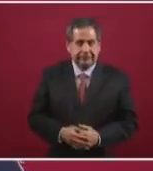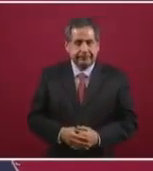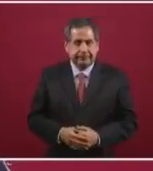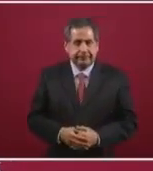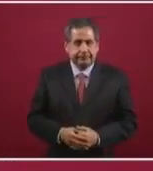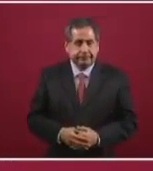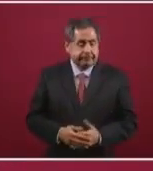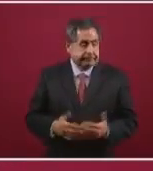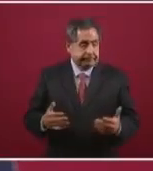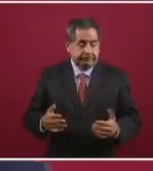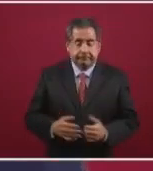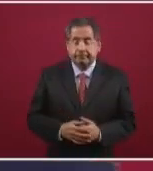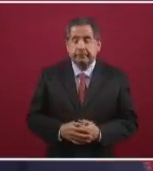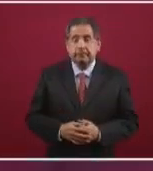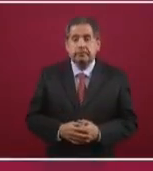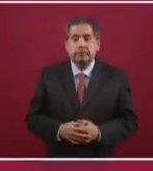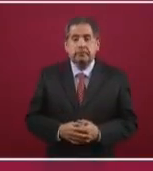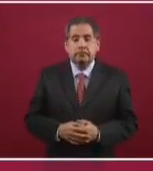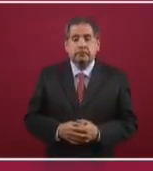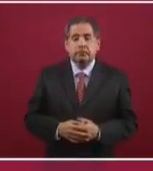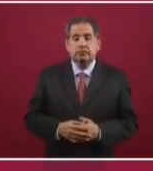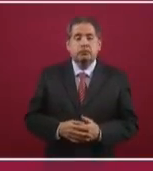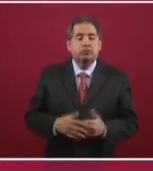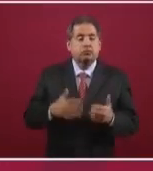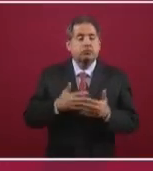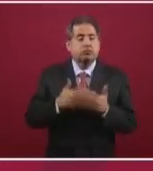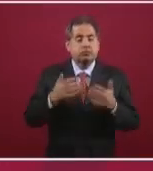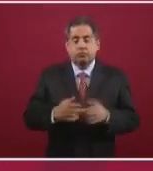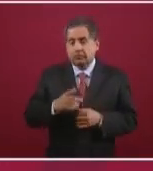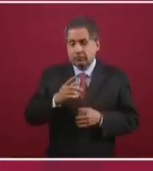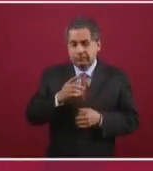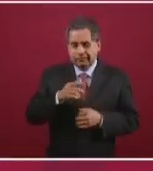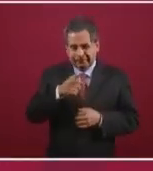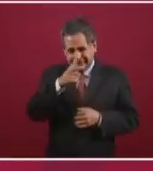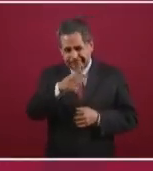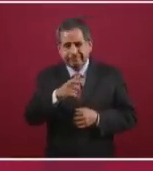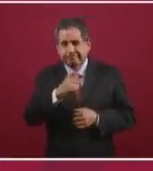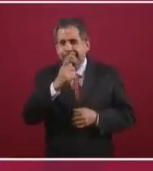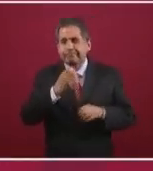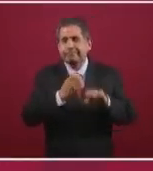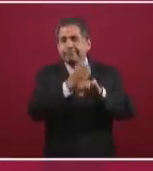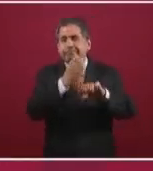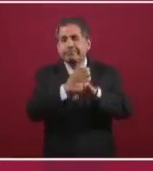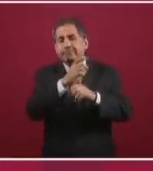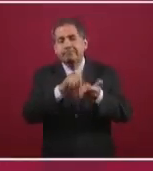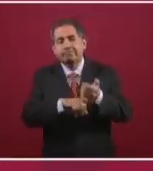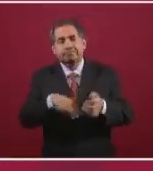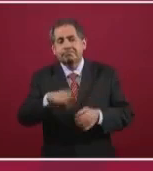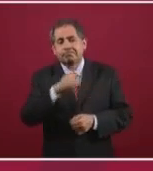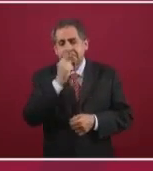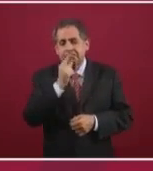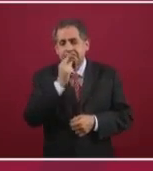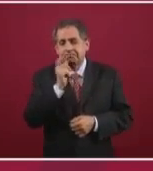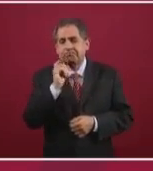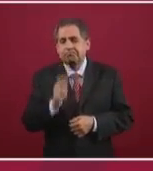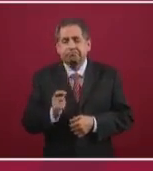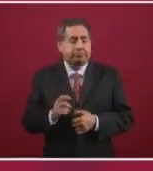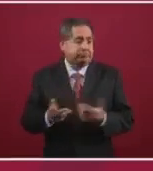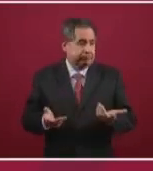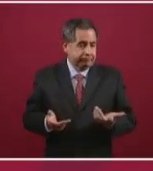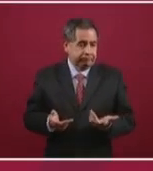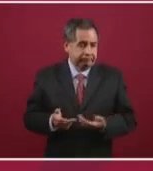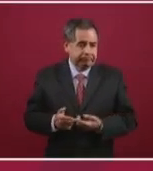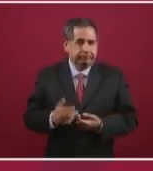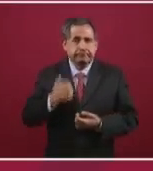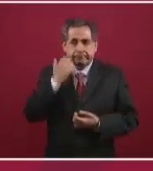Ahora que hablamos de la situación de los policías en los estados, pues lo que queremos es que el